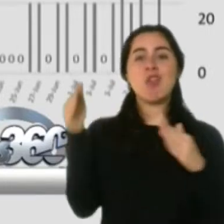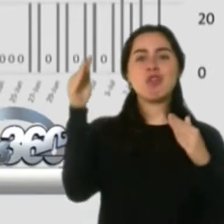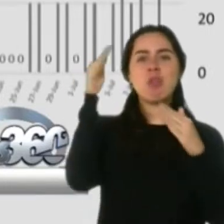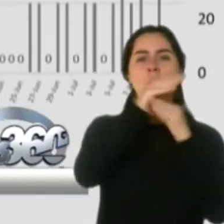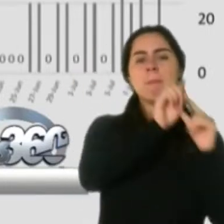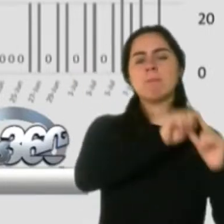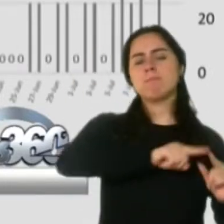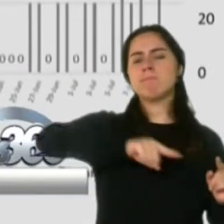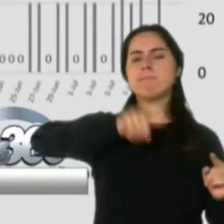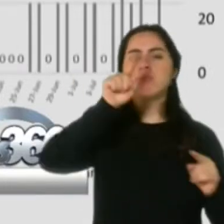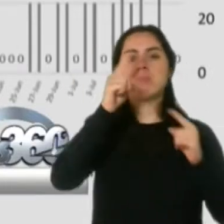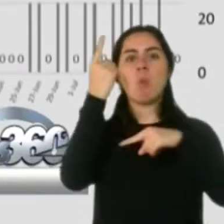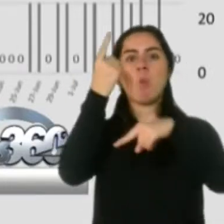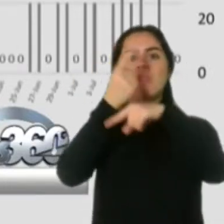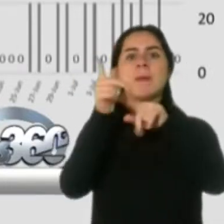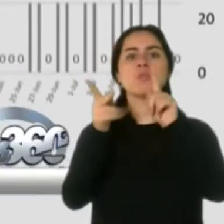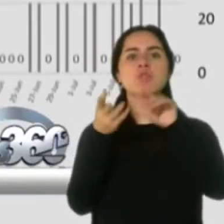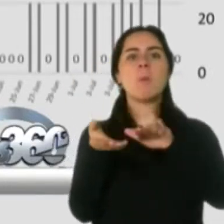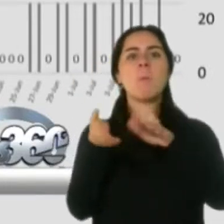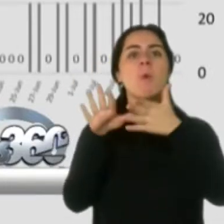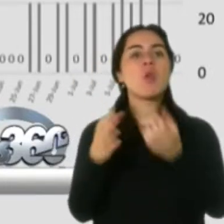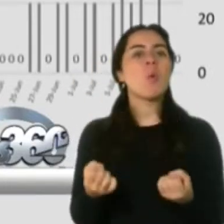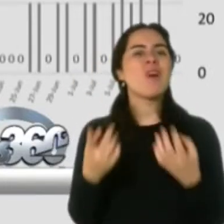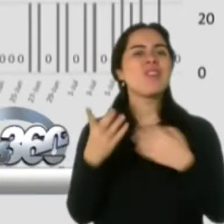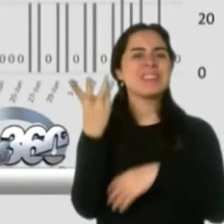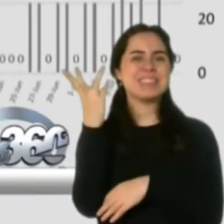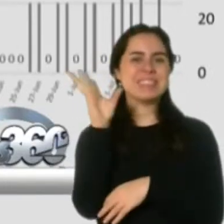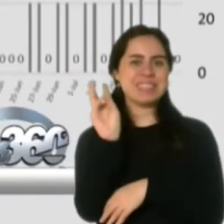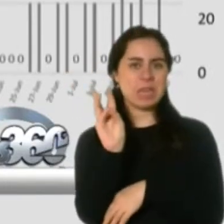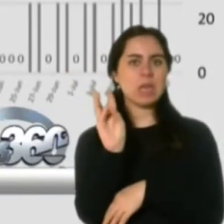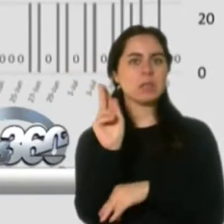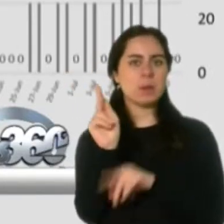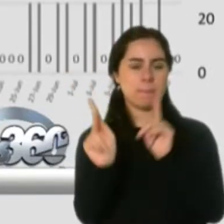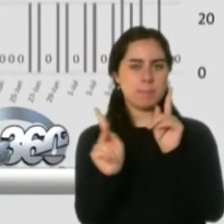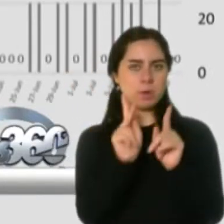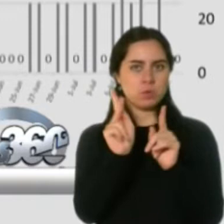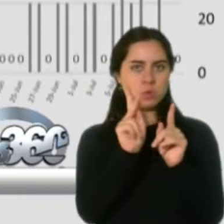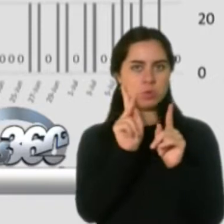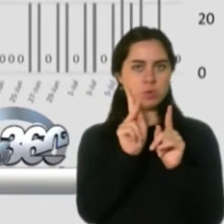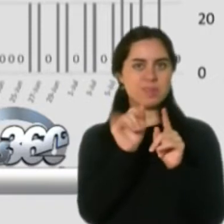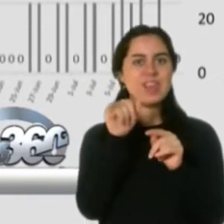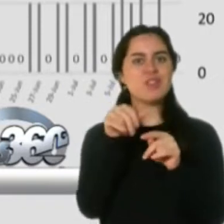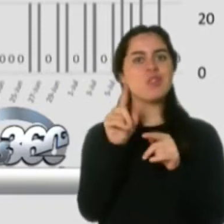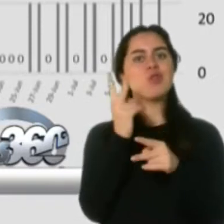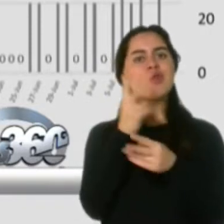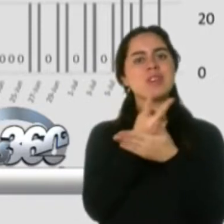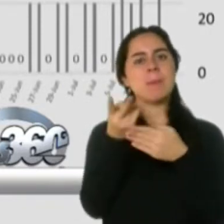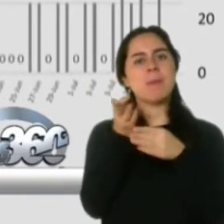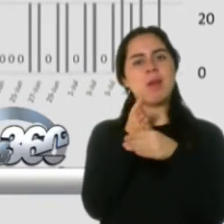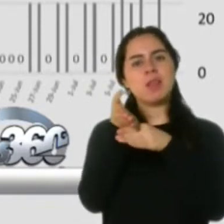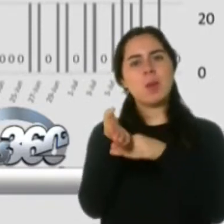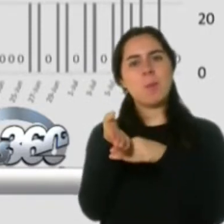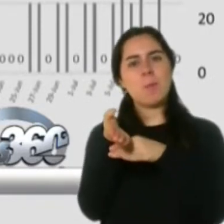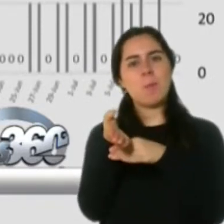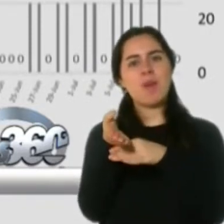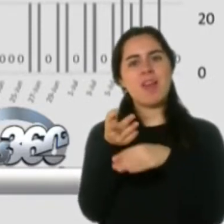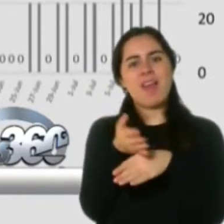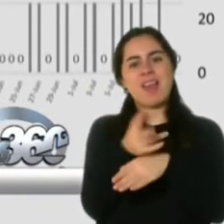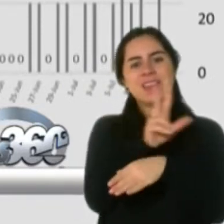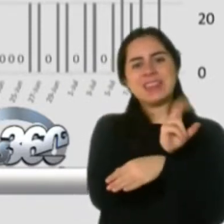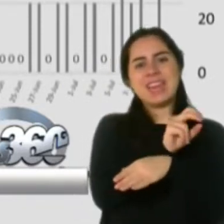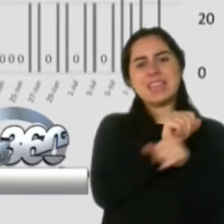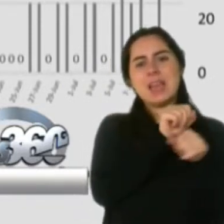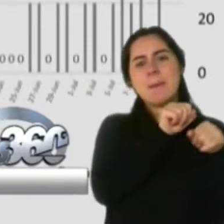muertes en un día, que fueron 6. Eso sigue 2 semanas al pico que habíamos visto anteriormente, el 30 de marzo.